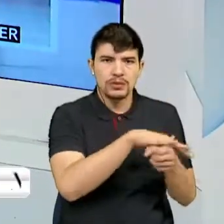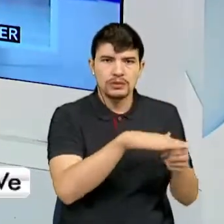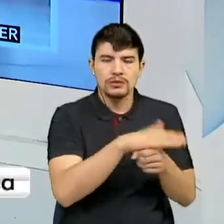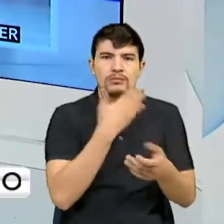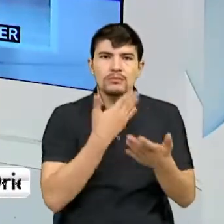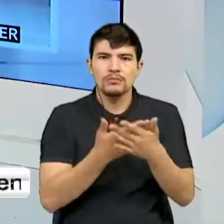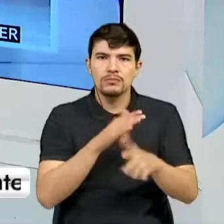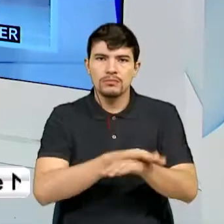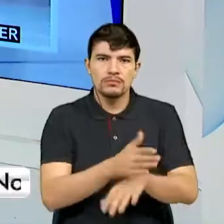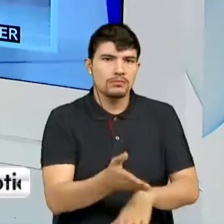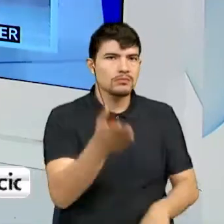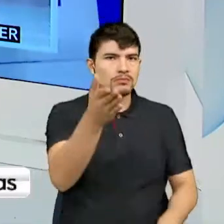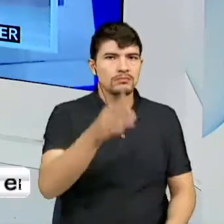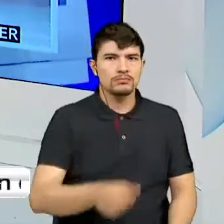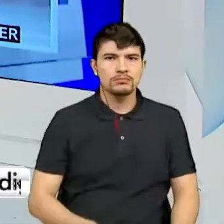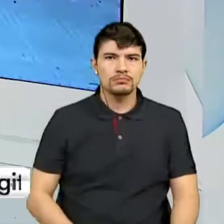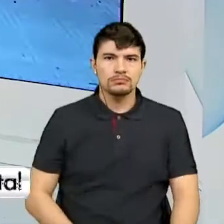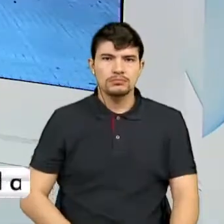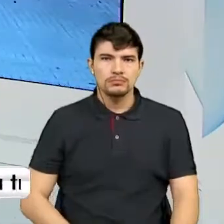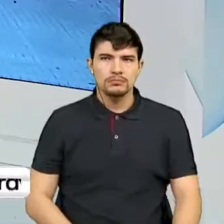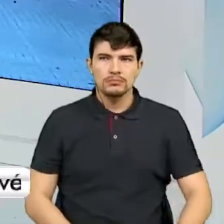tardes.